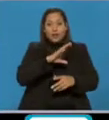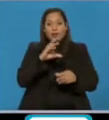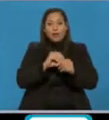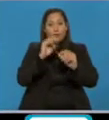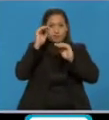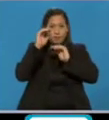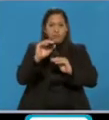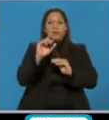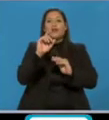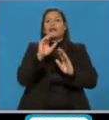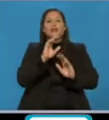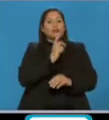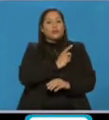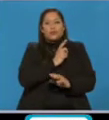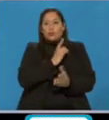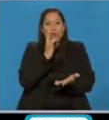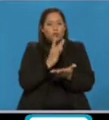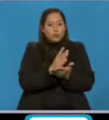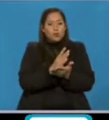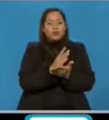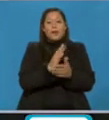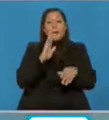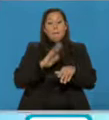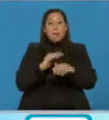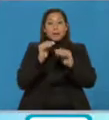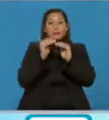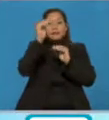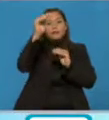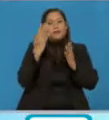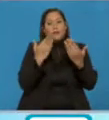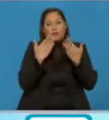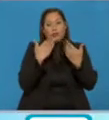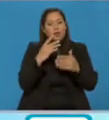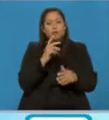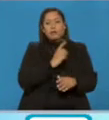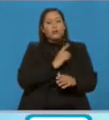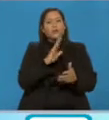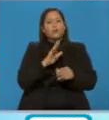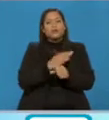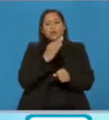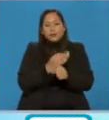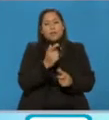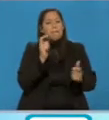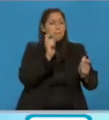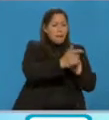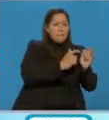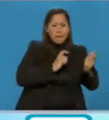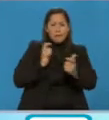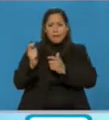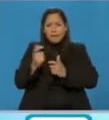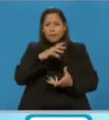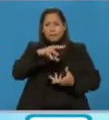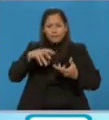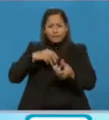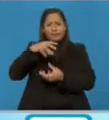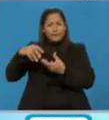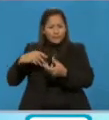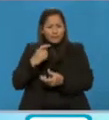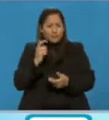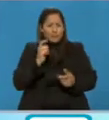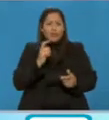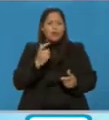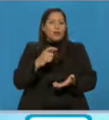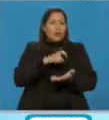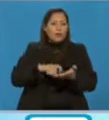digital solamente exista esta cantidad, no va a crecer más, y con ello sea suficiente de ir utilizando entre todos esta cuestión.